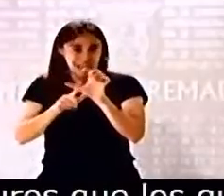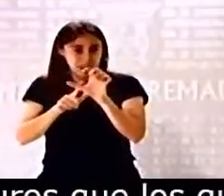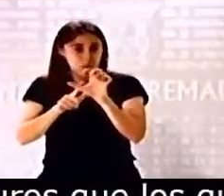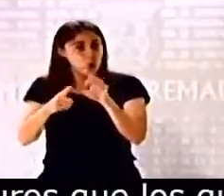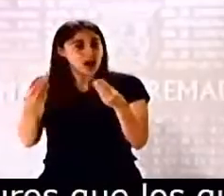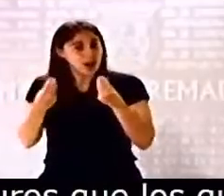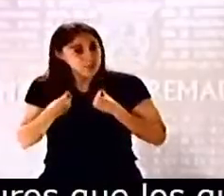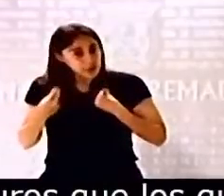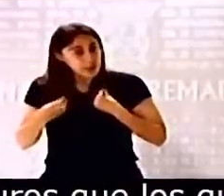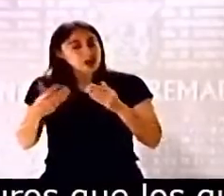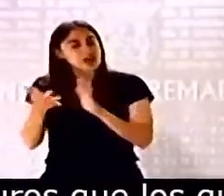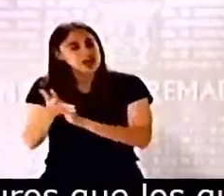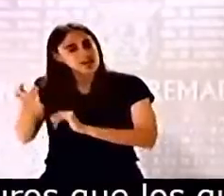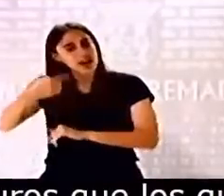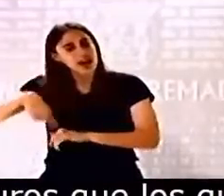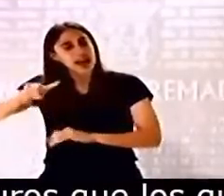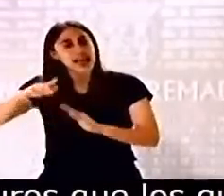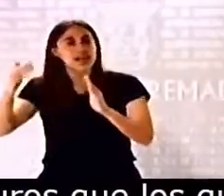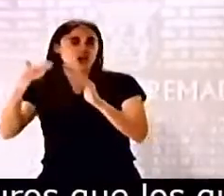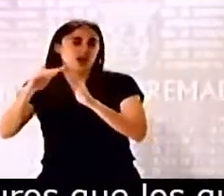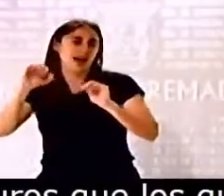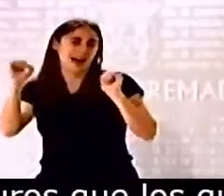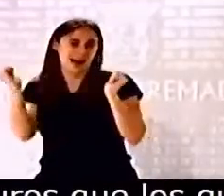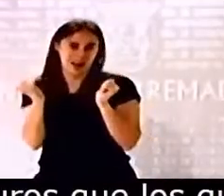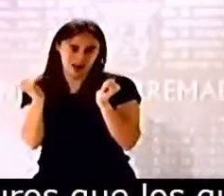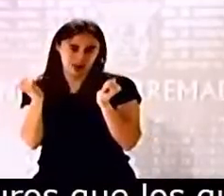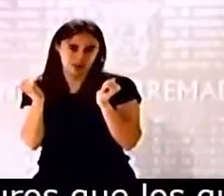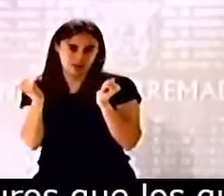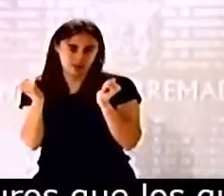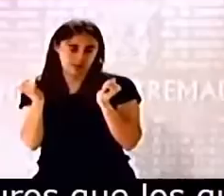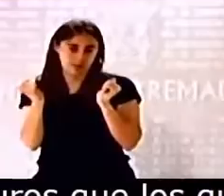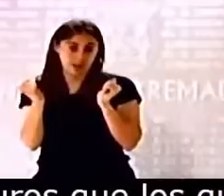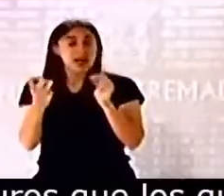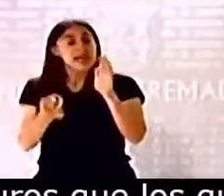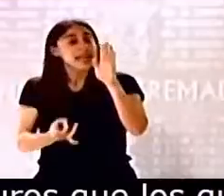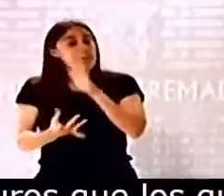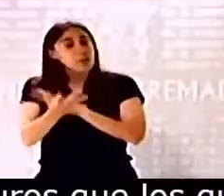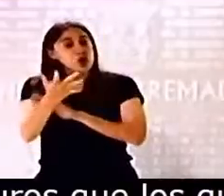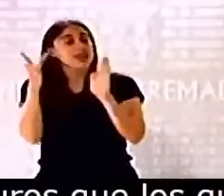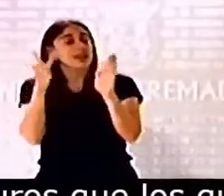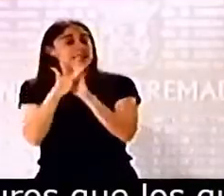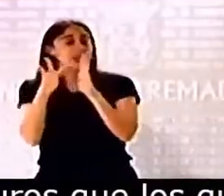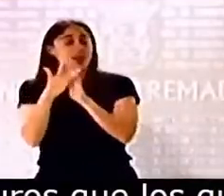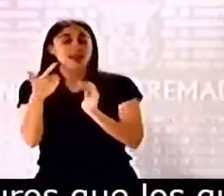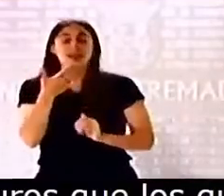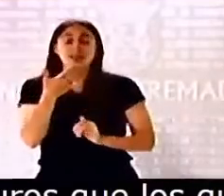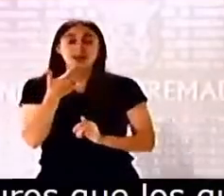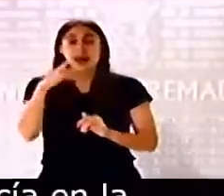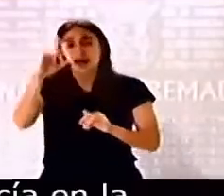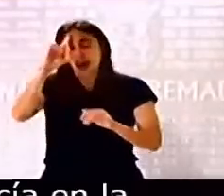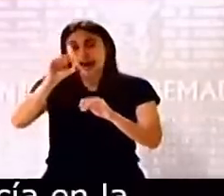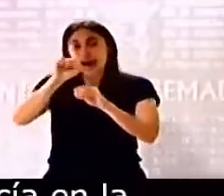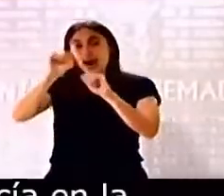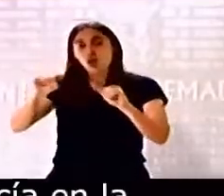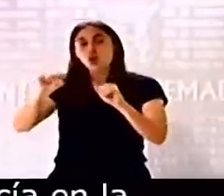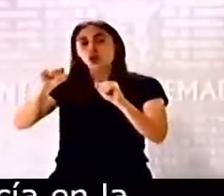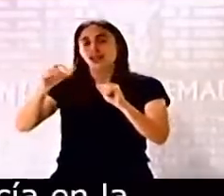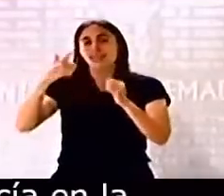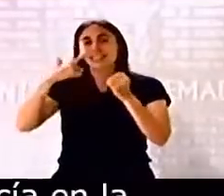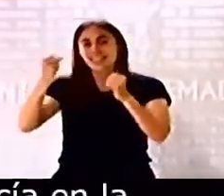Le decía en la descripción del brote, tenemos que dar parte a las autoridades sanitarias del Ministerio.